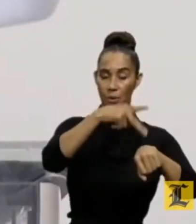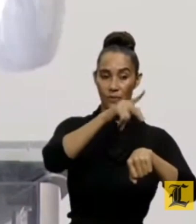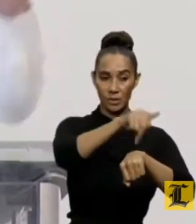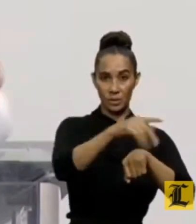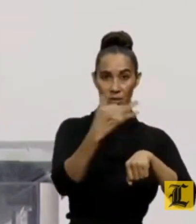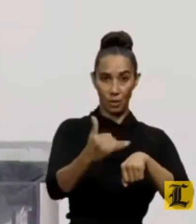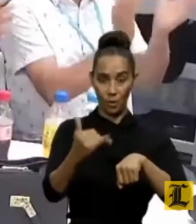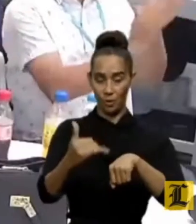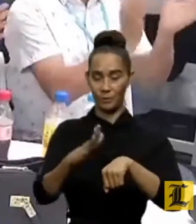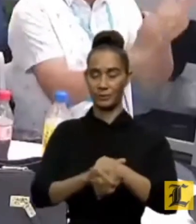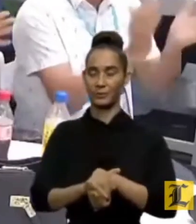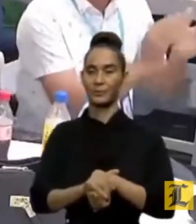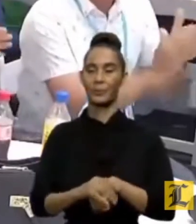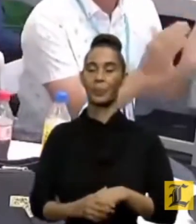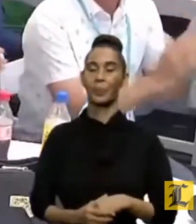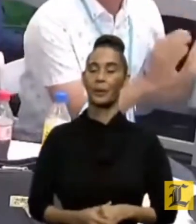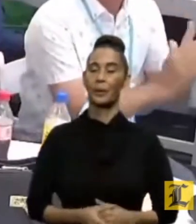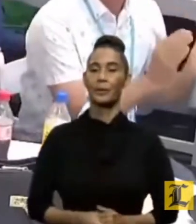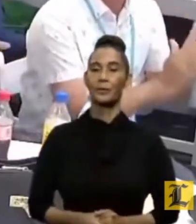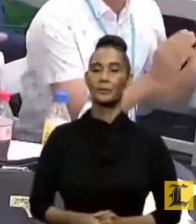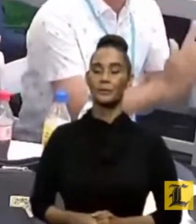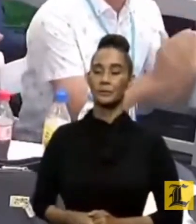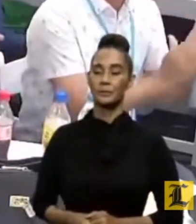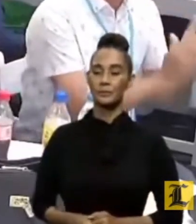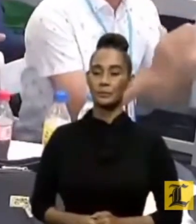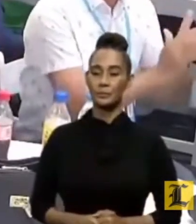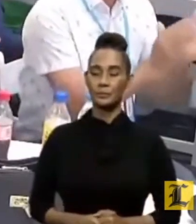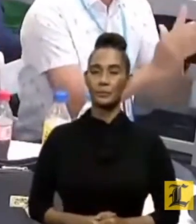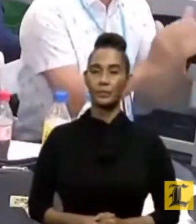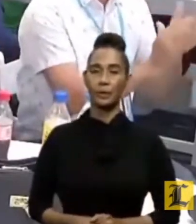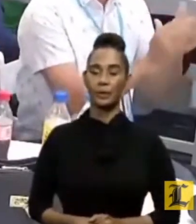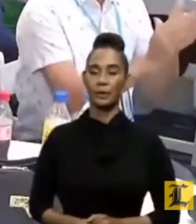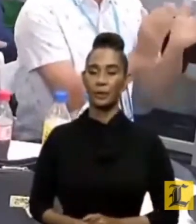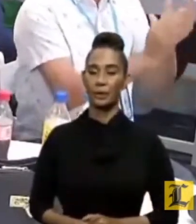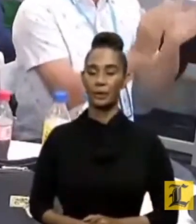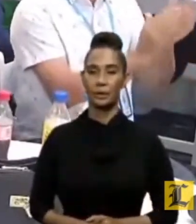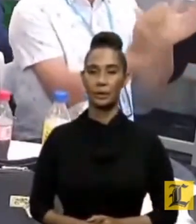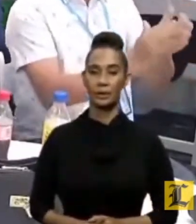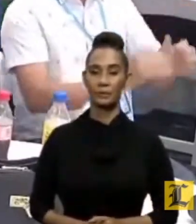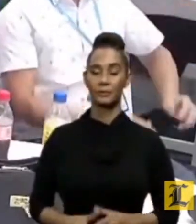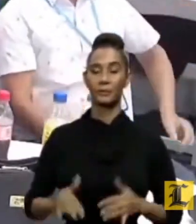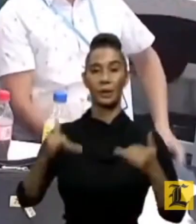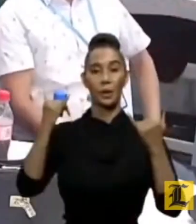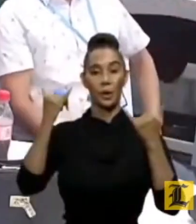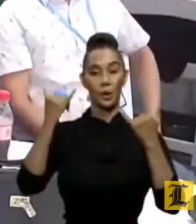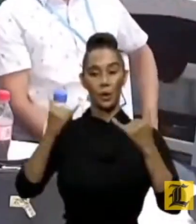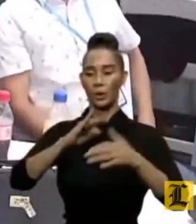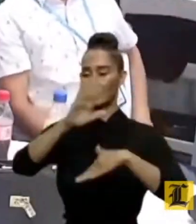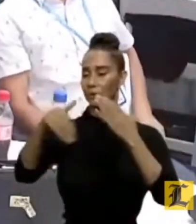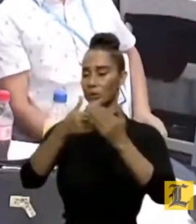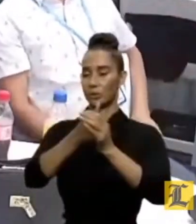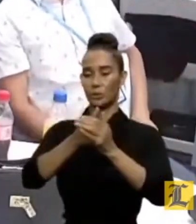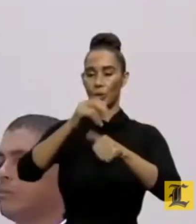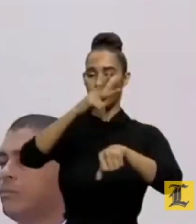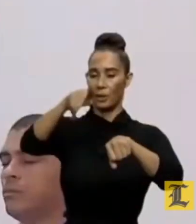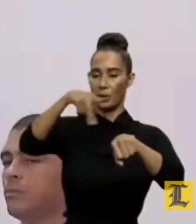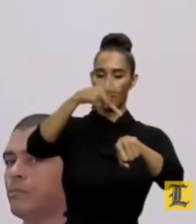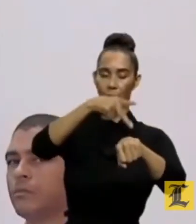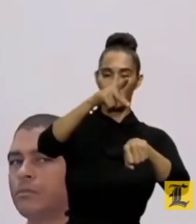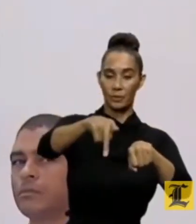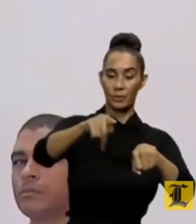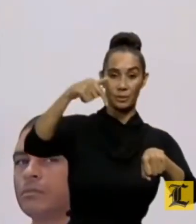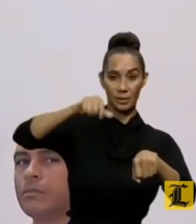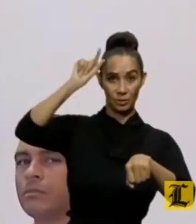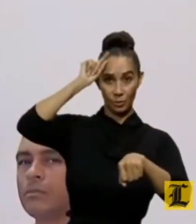este mismo momento. Estamos hoy en todo el territorio, porque somos